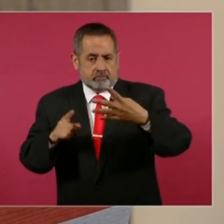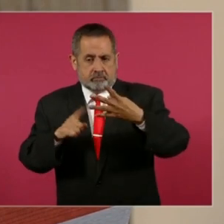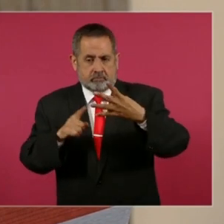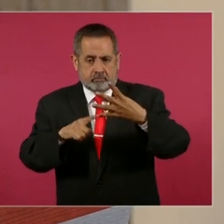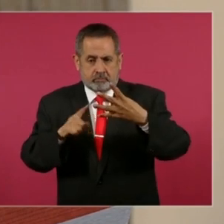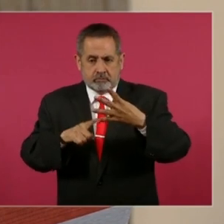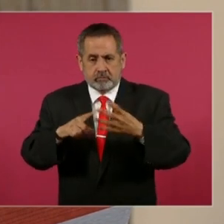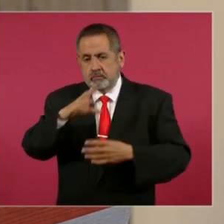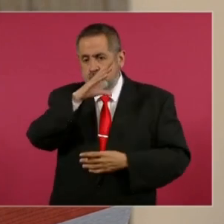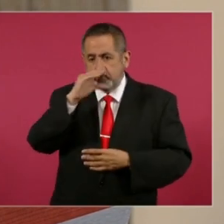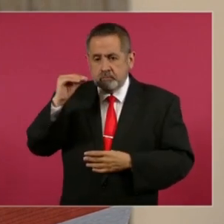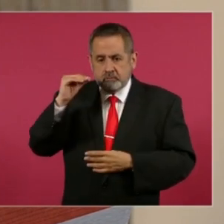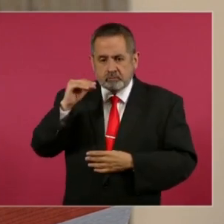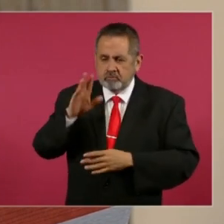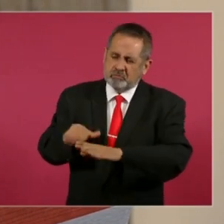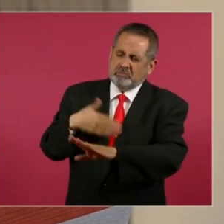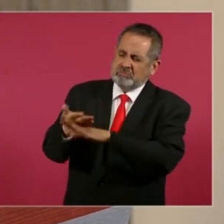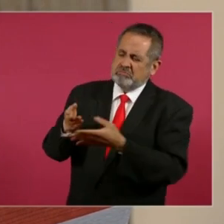Cuba.